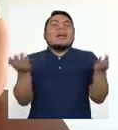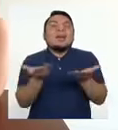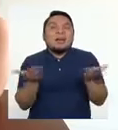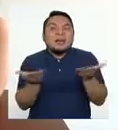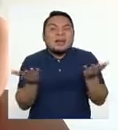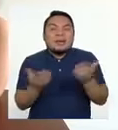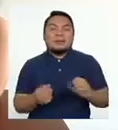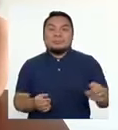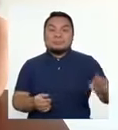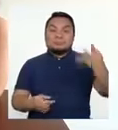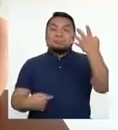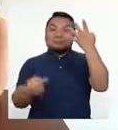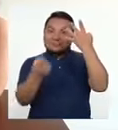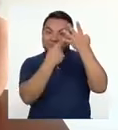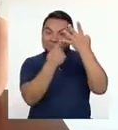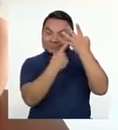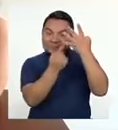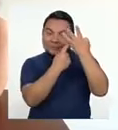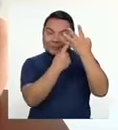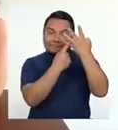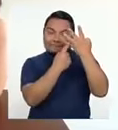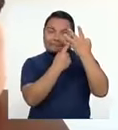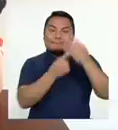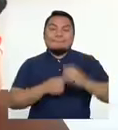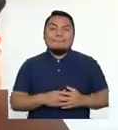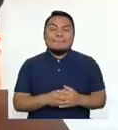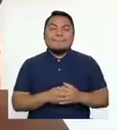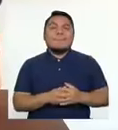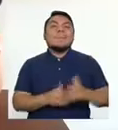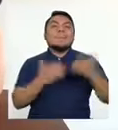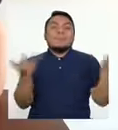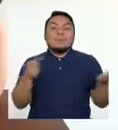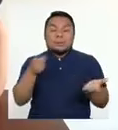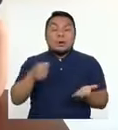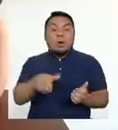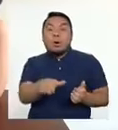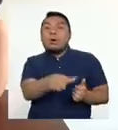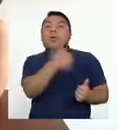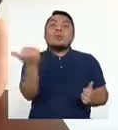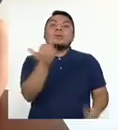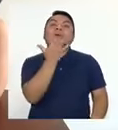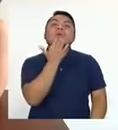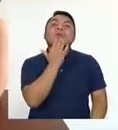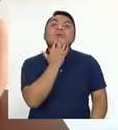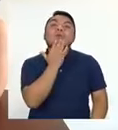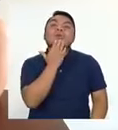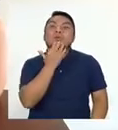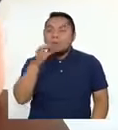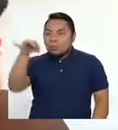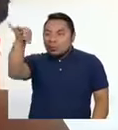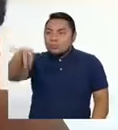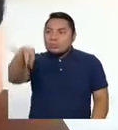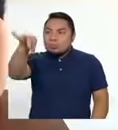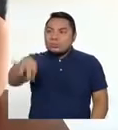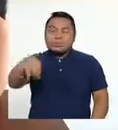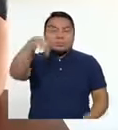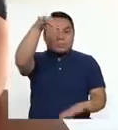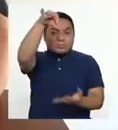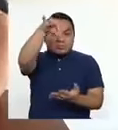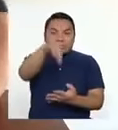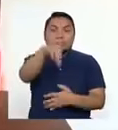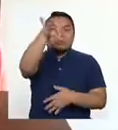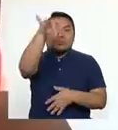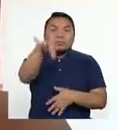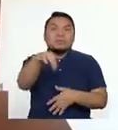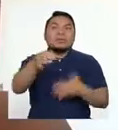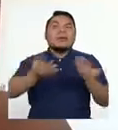Ahora sigue el paso 4. Con pintura de otro color, hacemos un puntito.